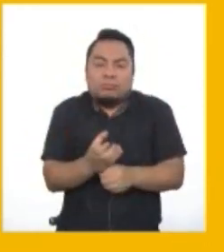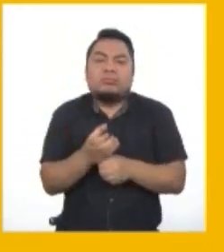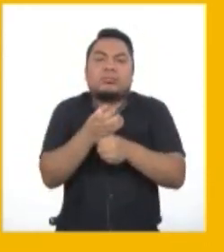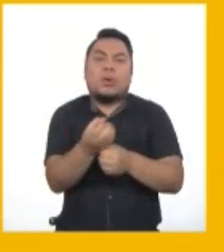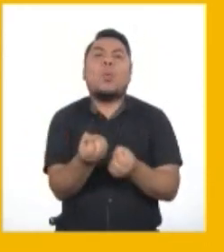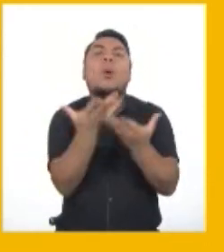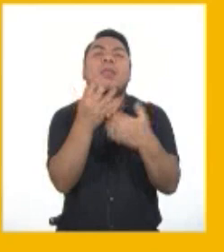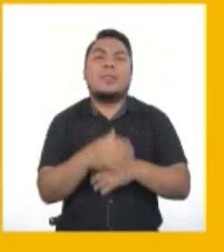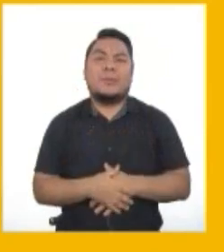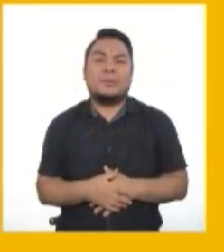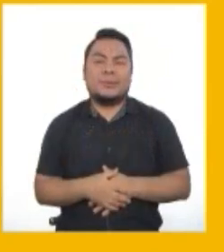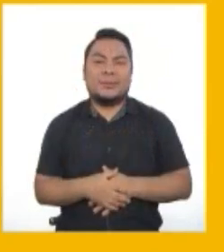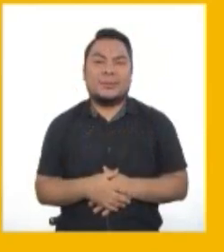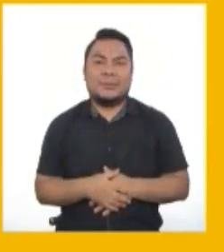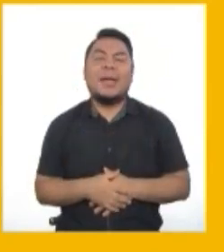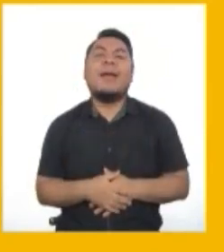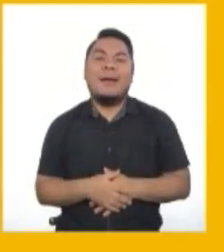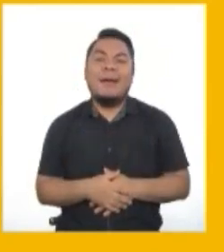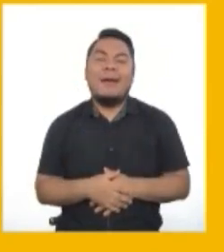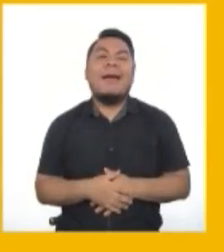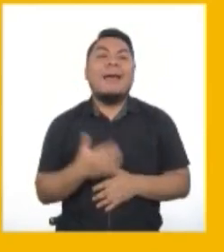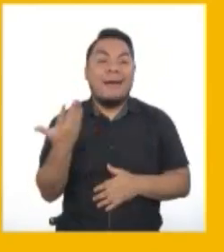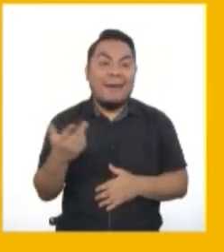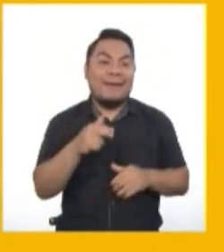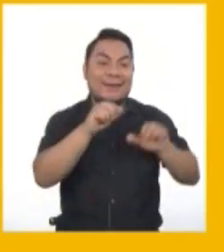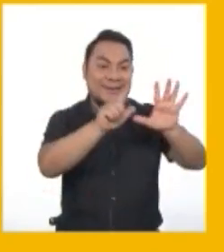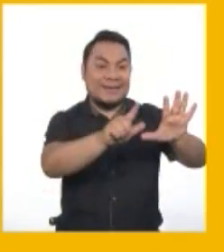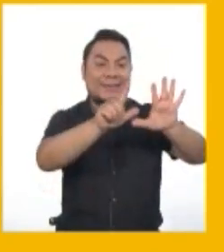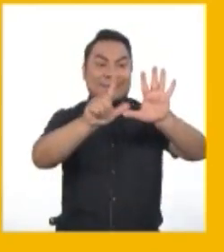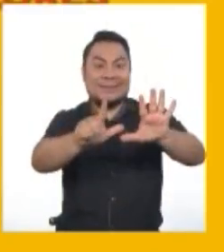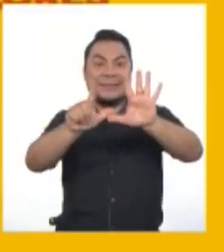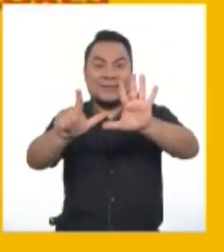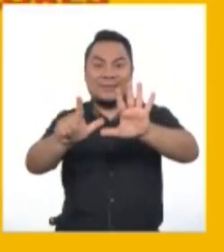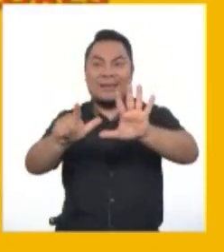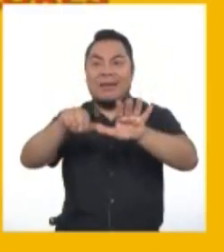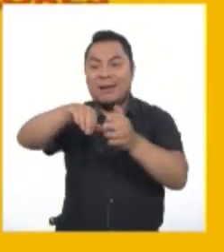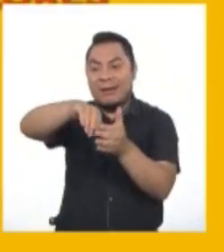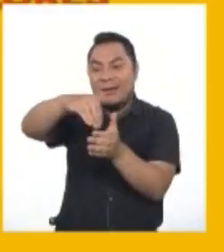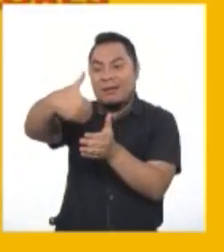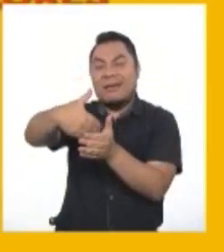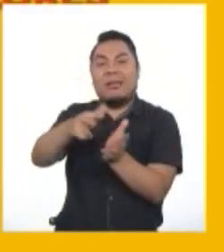obtendría? ¿Habrá residuo en este caso?